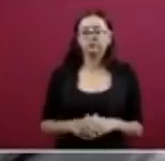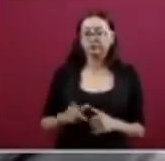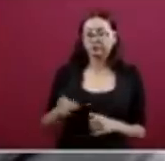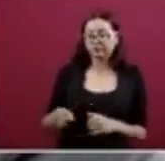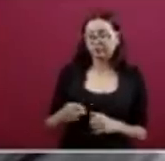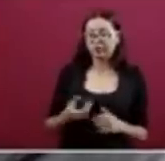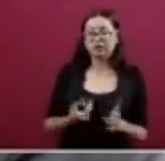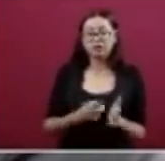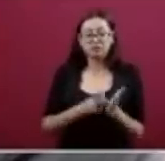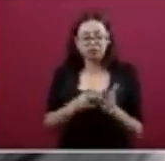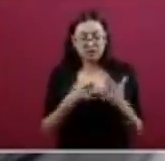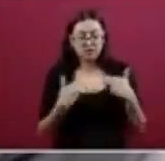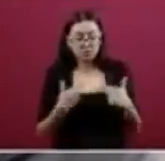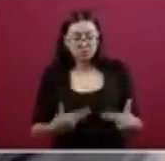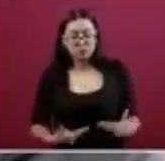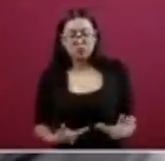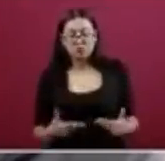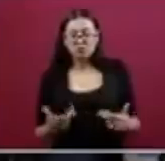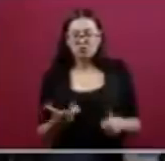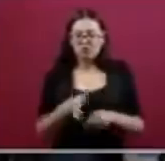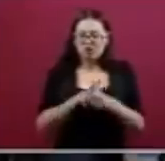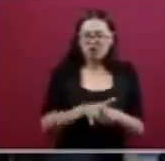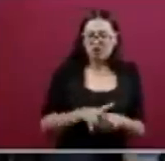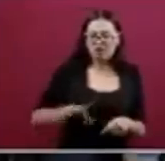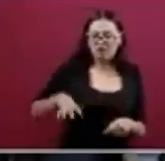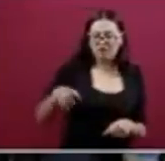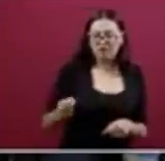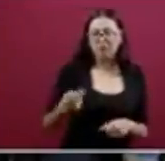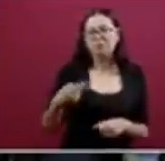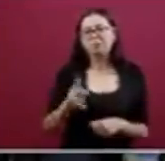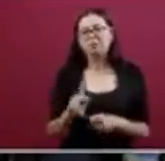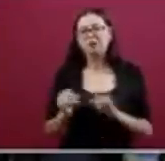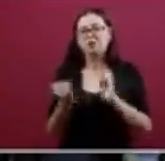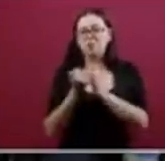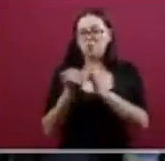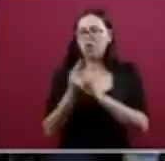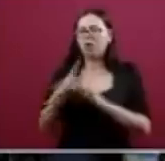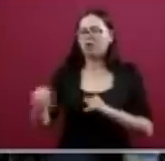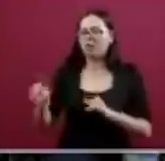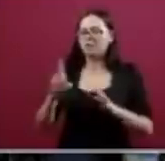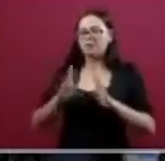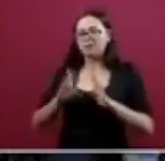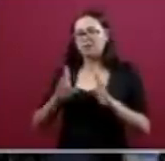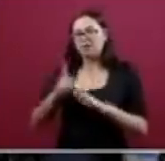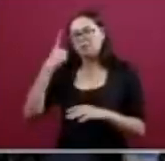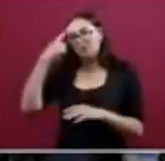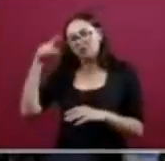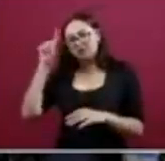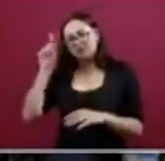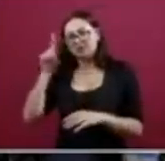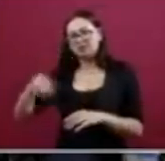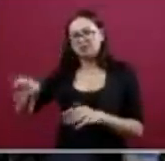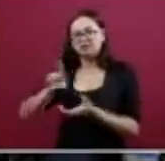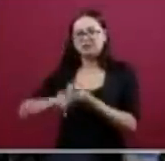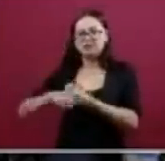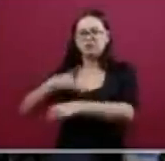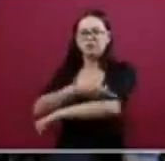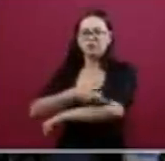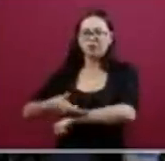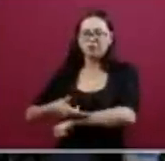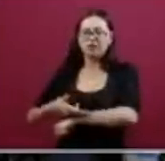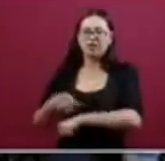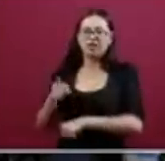derechos humanos y el uso de la fuerza, pero también los militares, marinos, tienen familias y muchas veces el problema es que